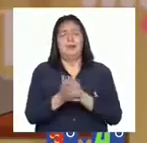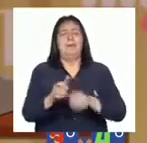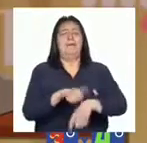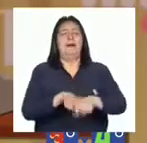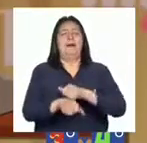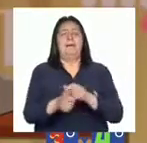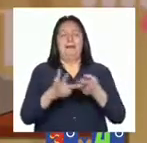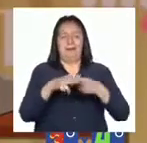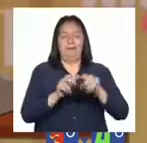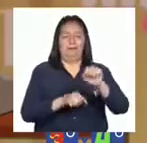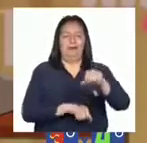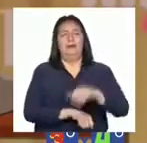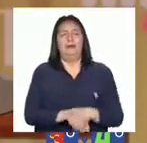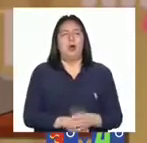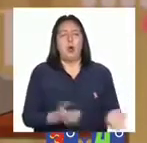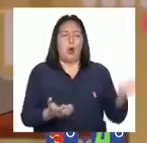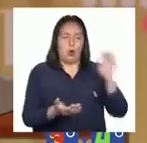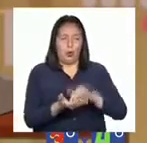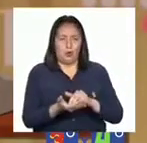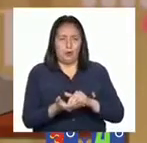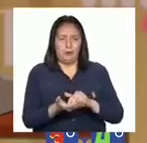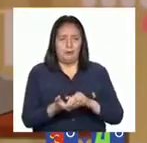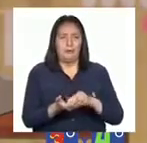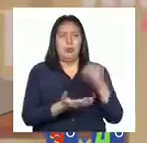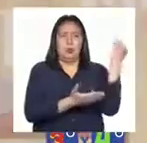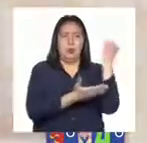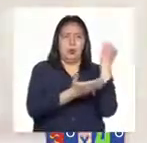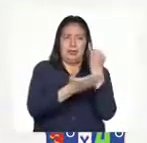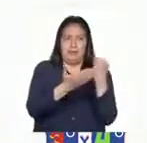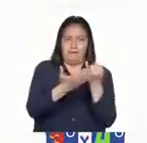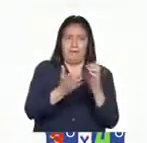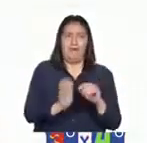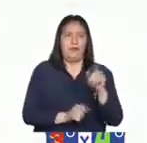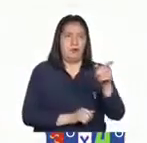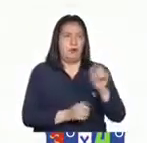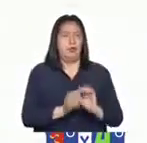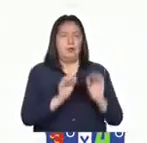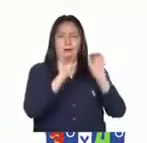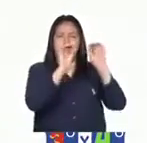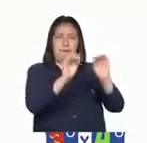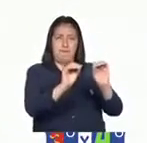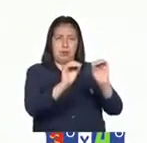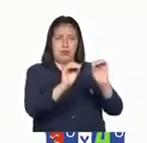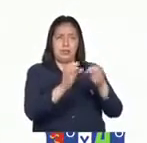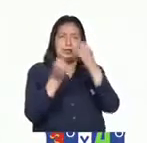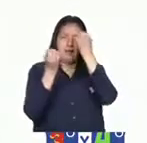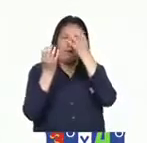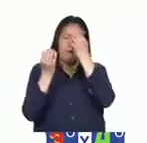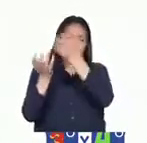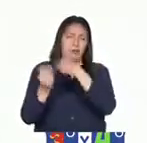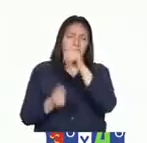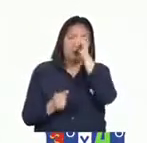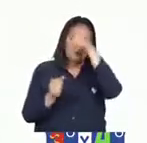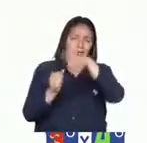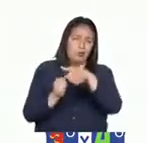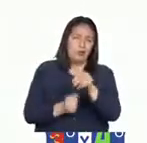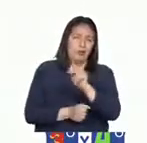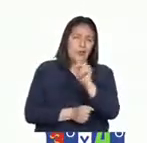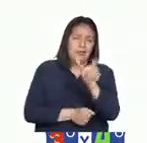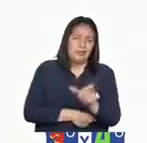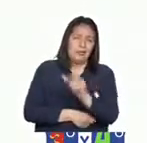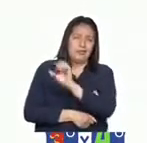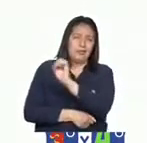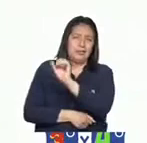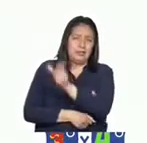a la obra. Nuevamente realizaremos un gráfico en el que colocaremos toda la información que recuerdan Quilla y